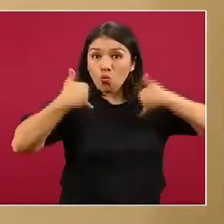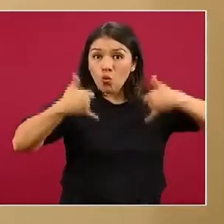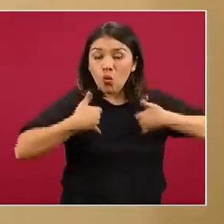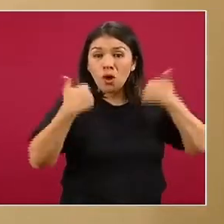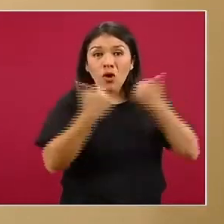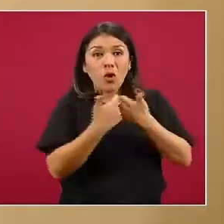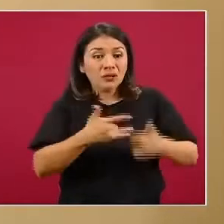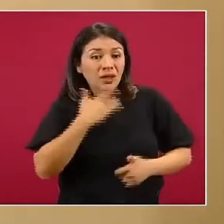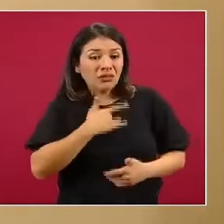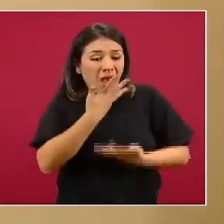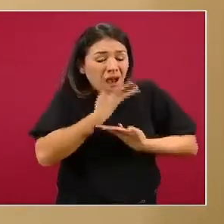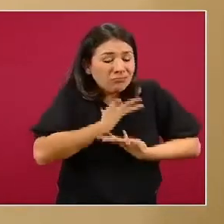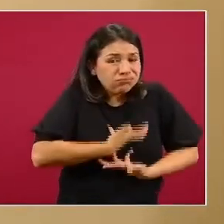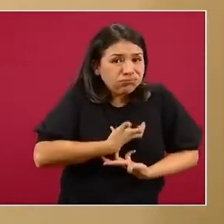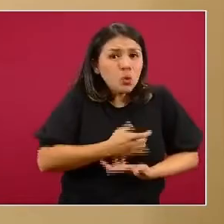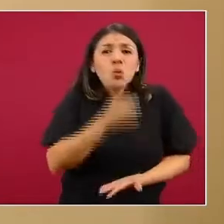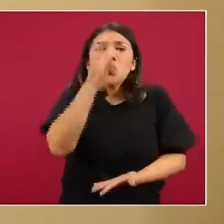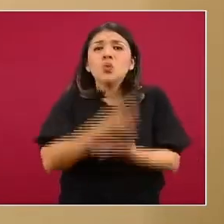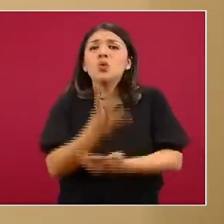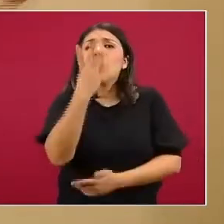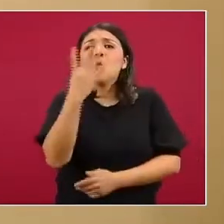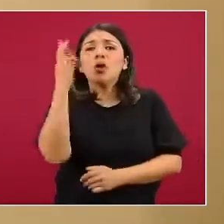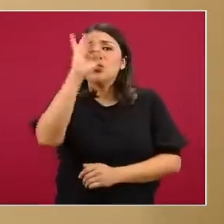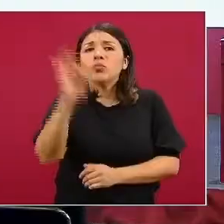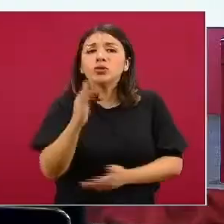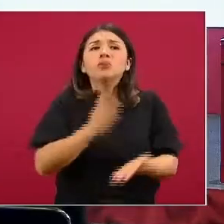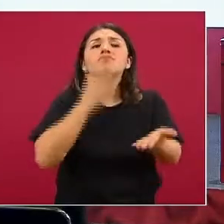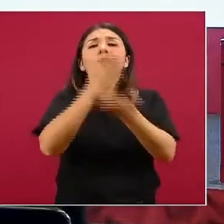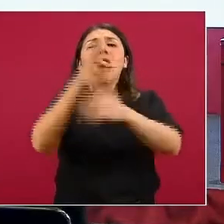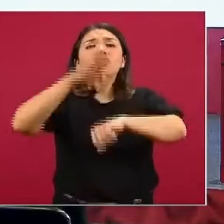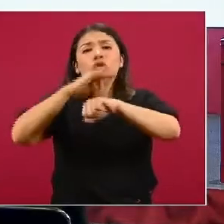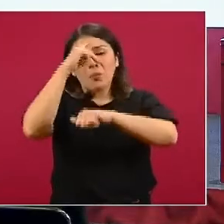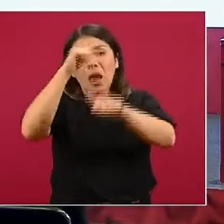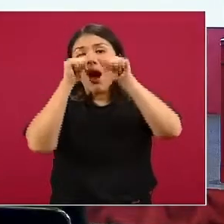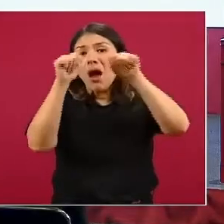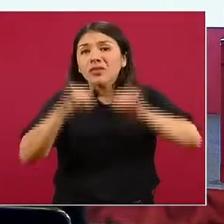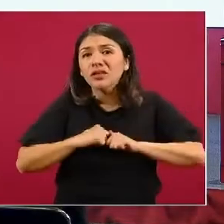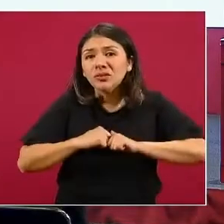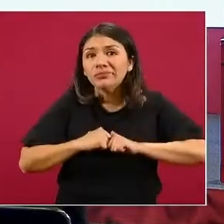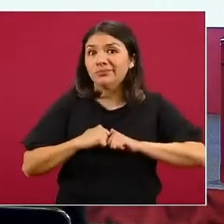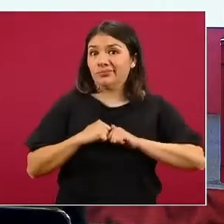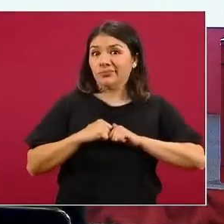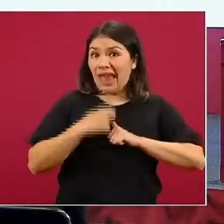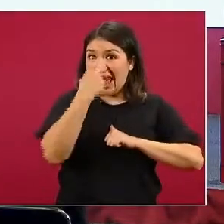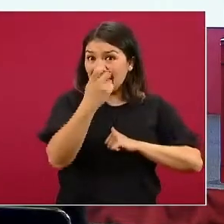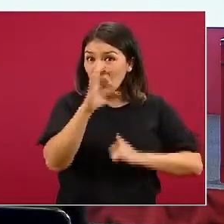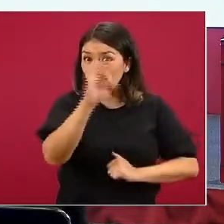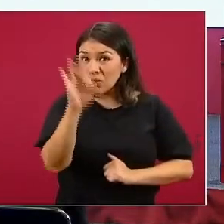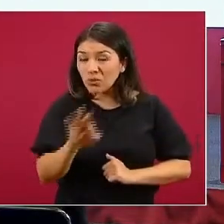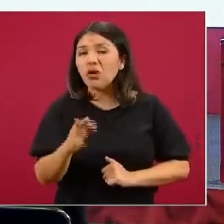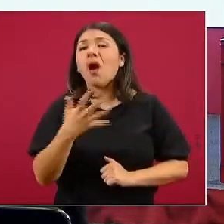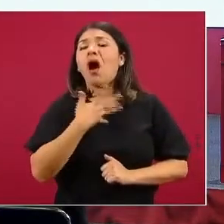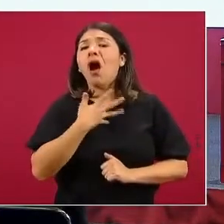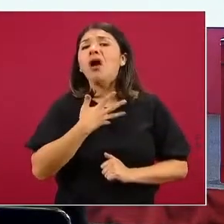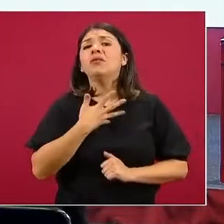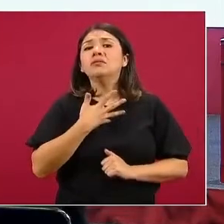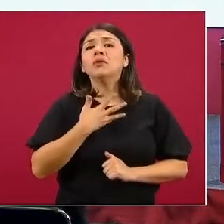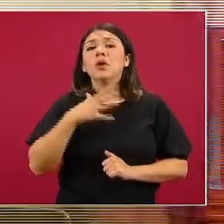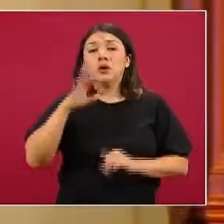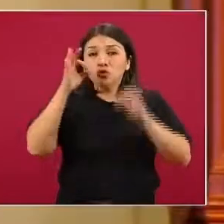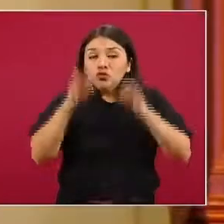depresión, solamente el 4% llega a consulta. Y el tratamiento, y de estos han recibido algún tipo de tratamiento